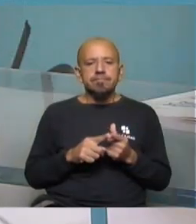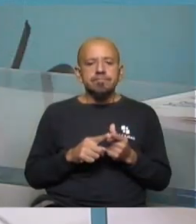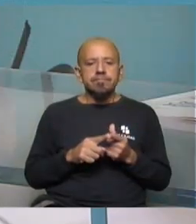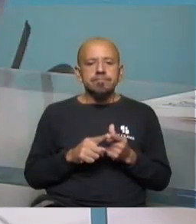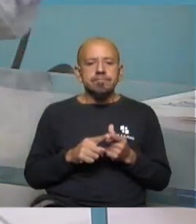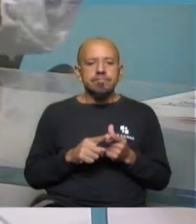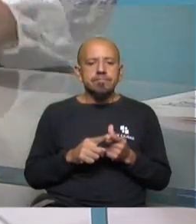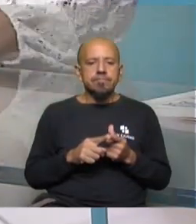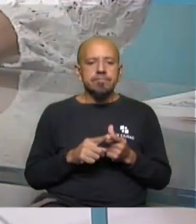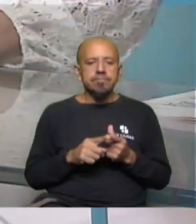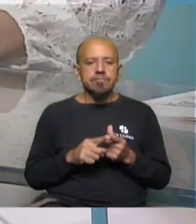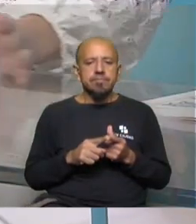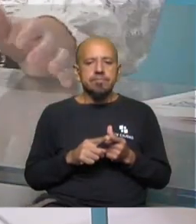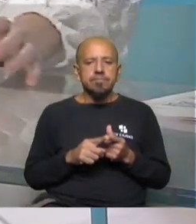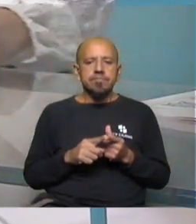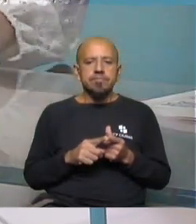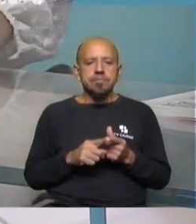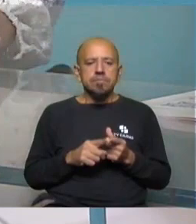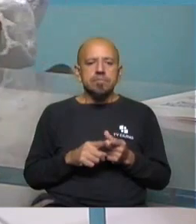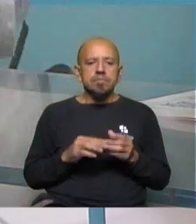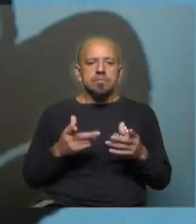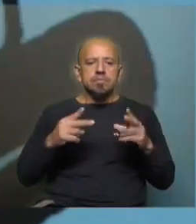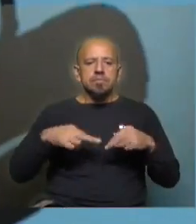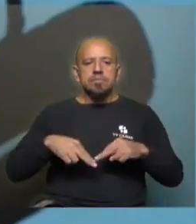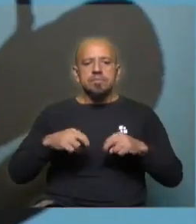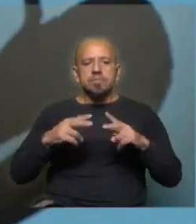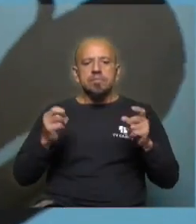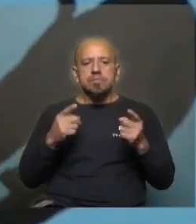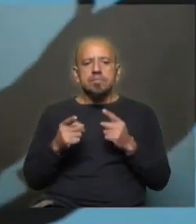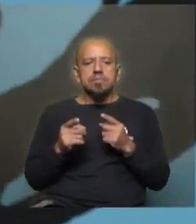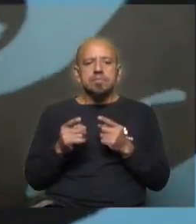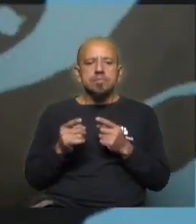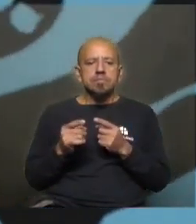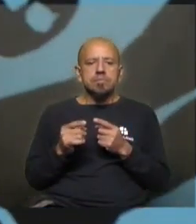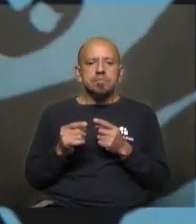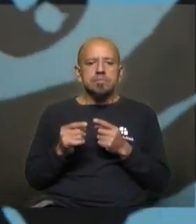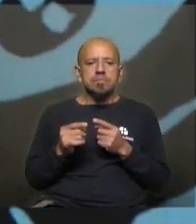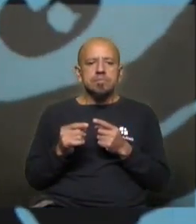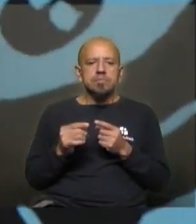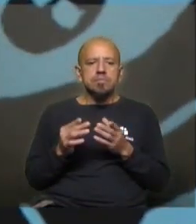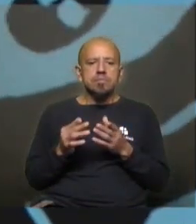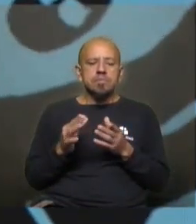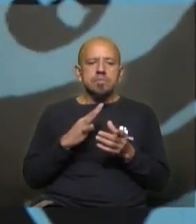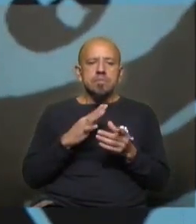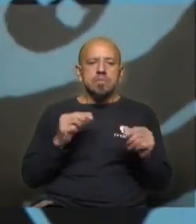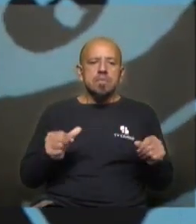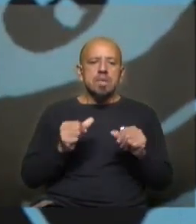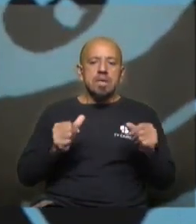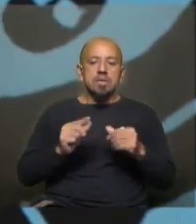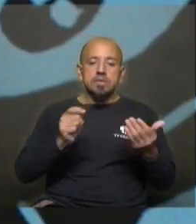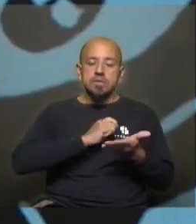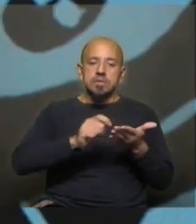me impactó me impactaron los tiempos también además de la investigación el tiempo que uno se tiene que tomar para hacer un guión